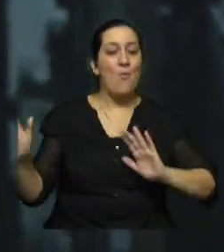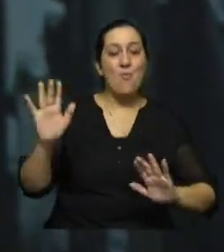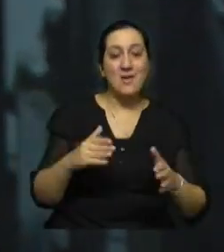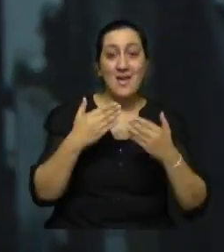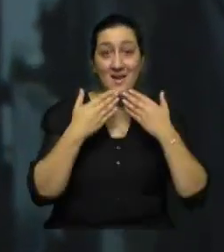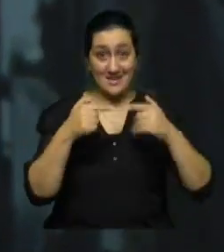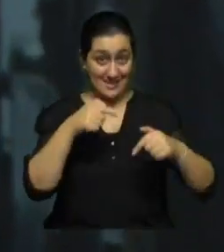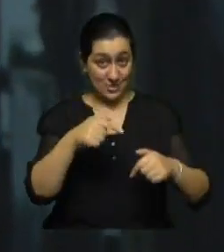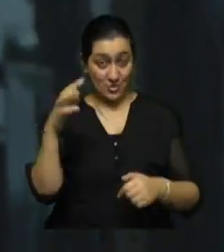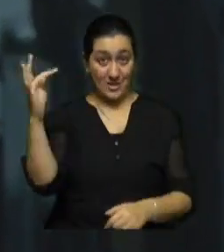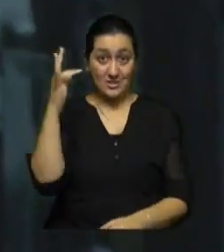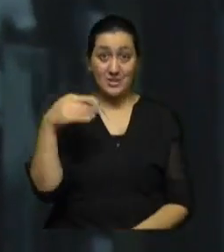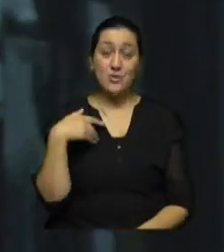carnaval.